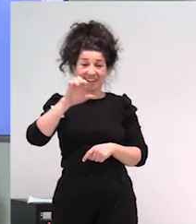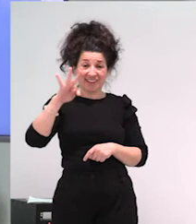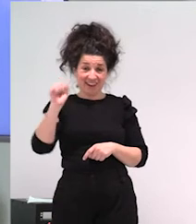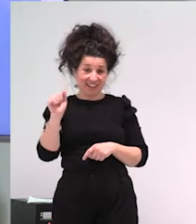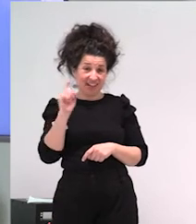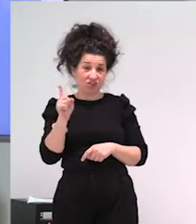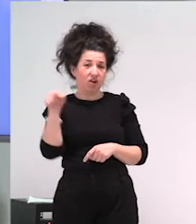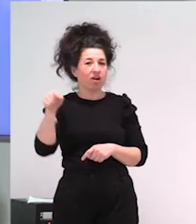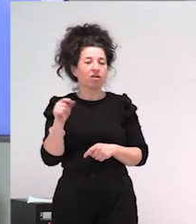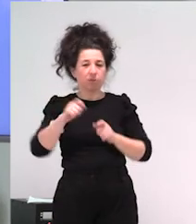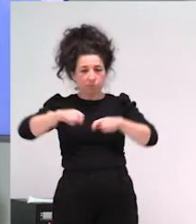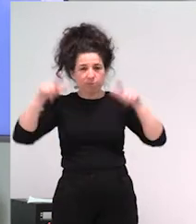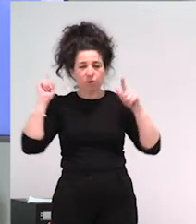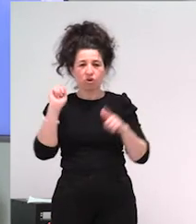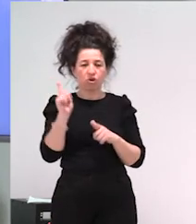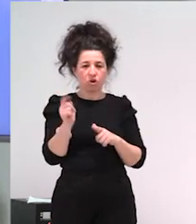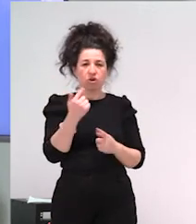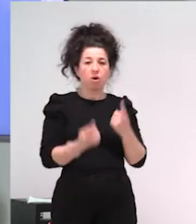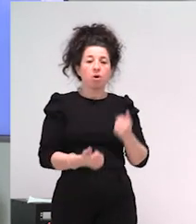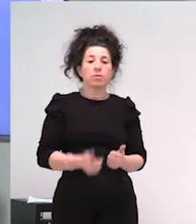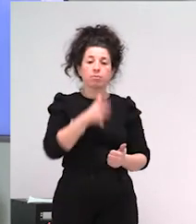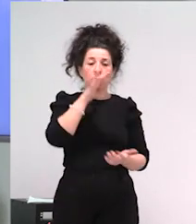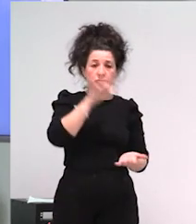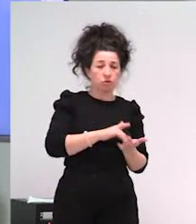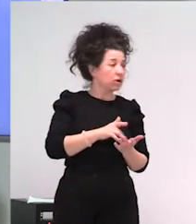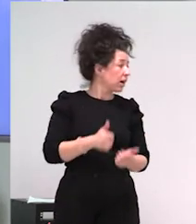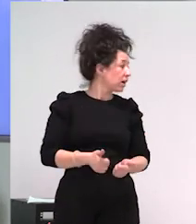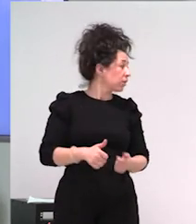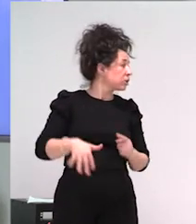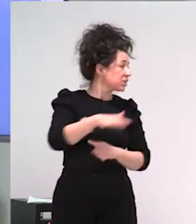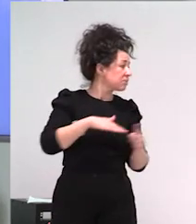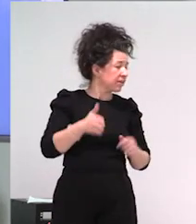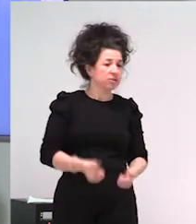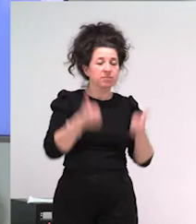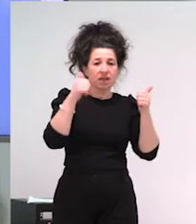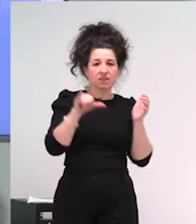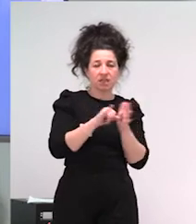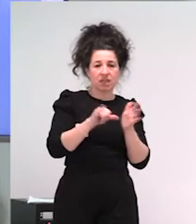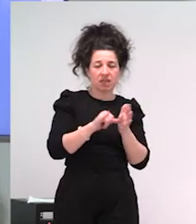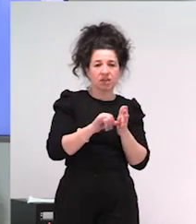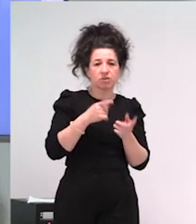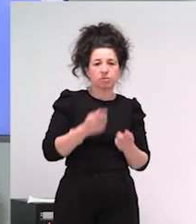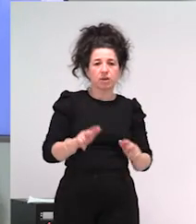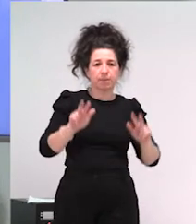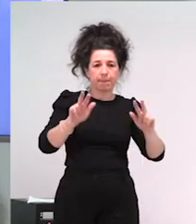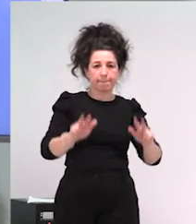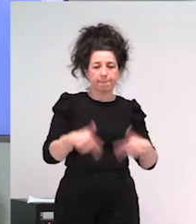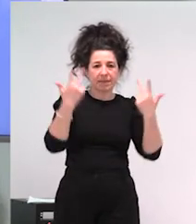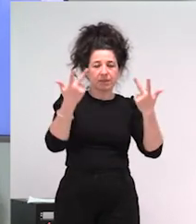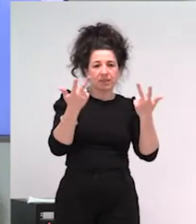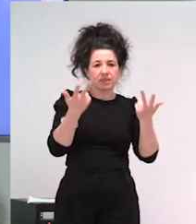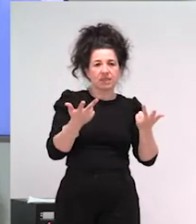que también no son más cercanos y que no puede como permitir este cambio y este salto a nivel